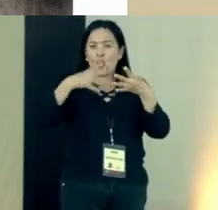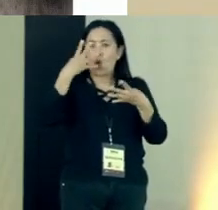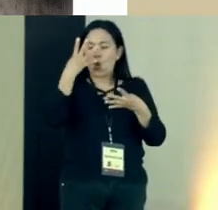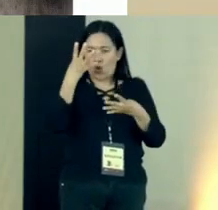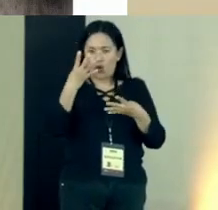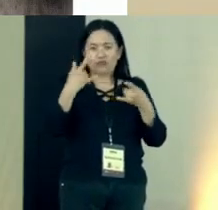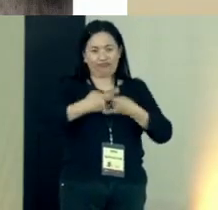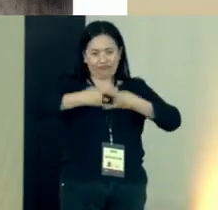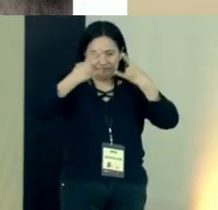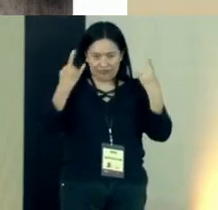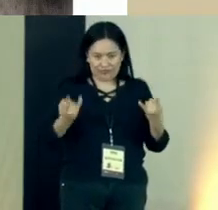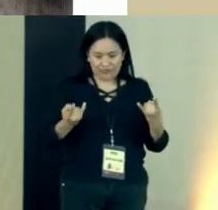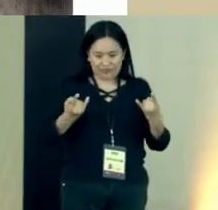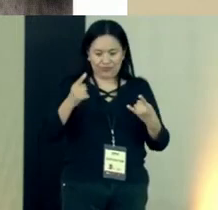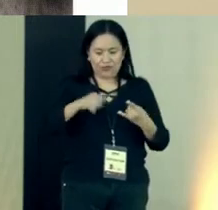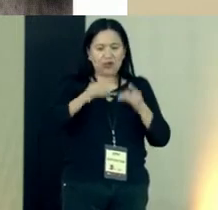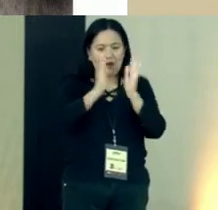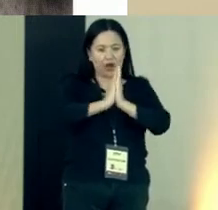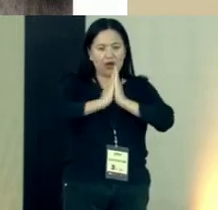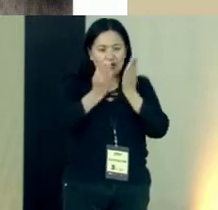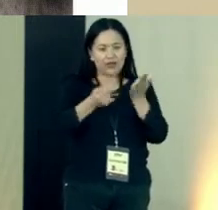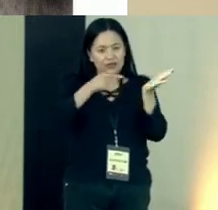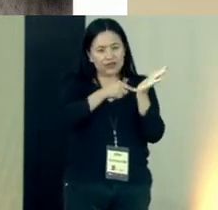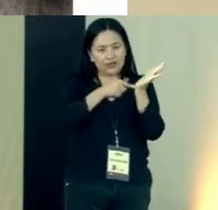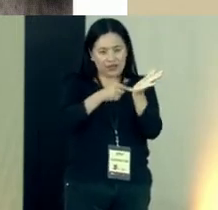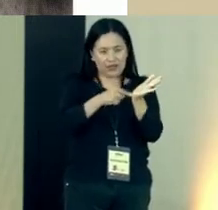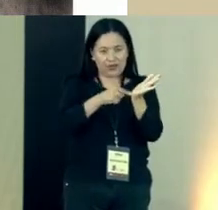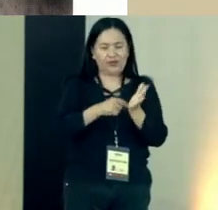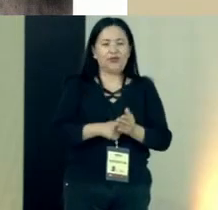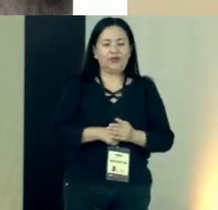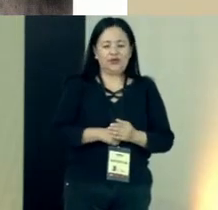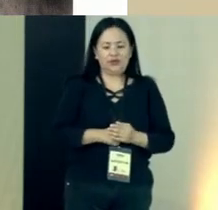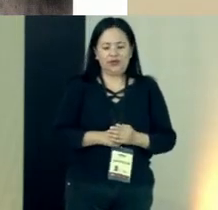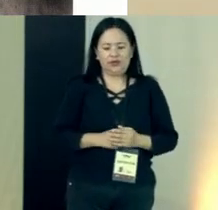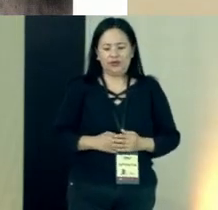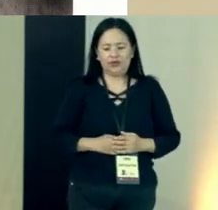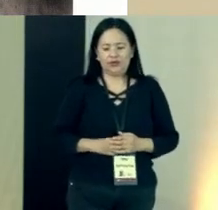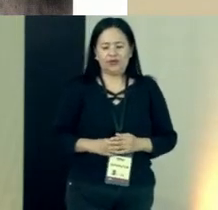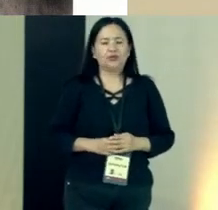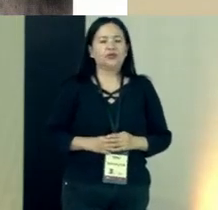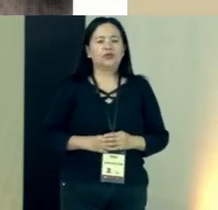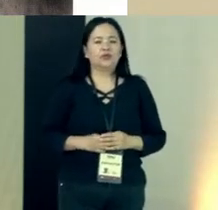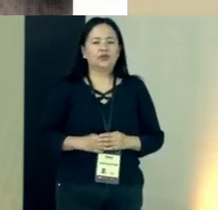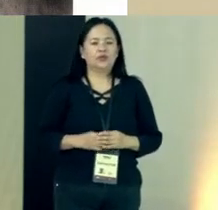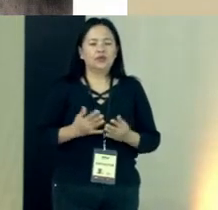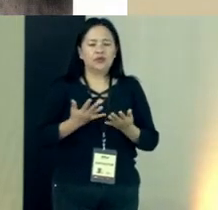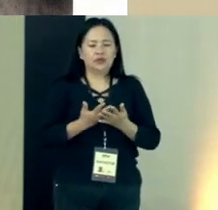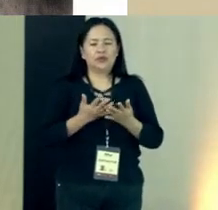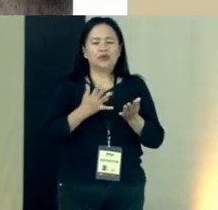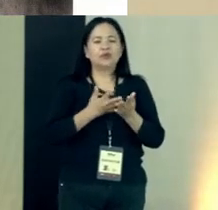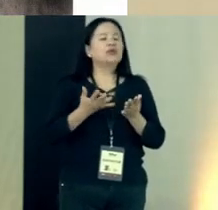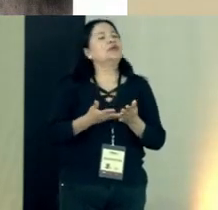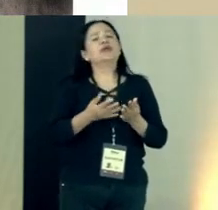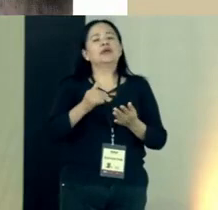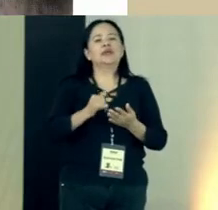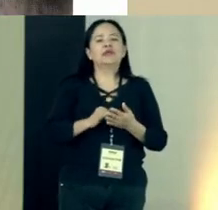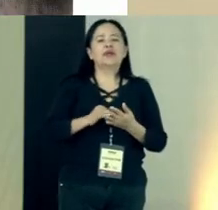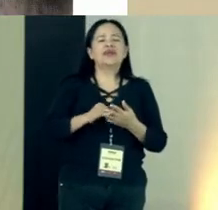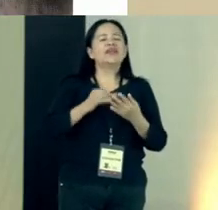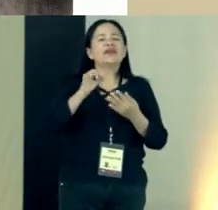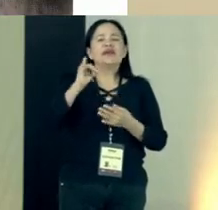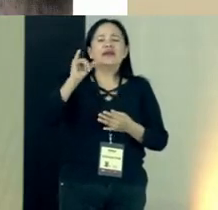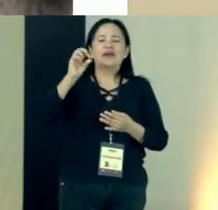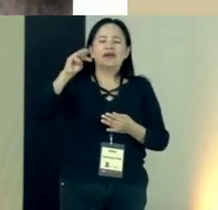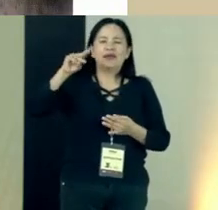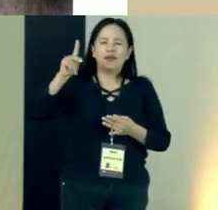crónicas, que es lo que compone este volumen de la colección popular, ¿no? Y tiene el cintillo de imperio, esclavitud y café, que